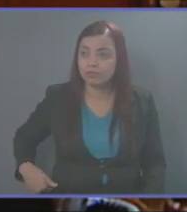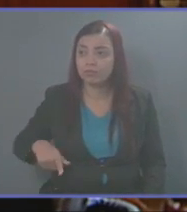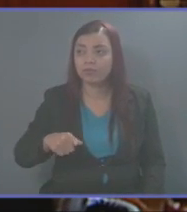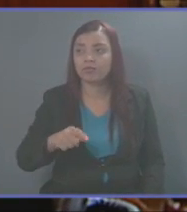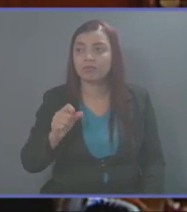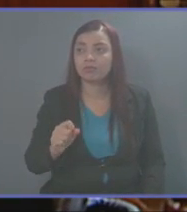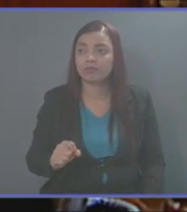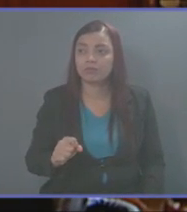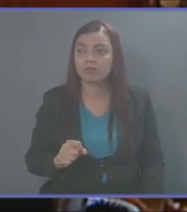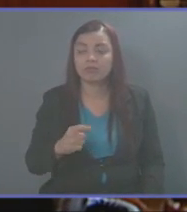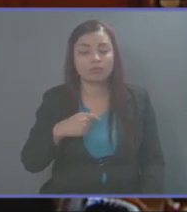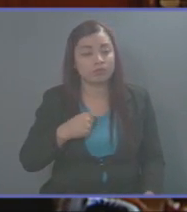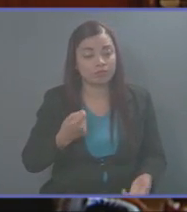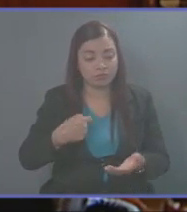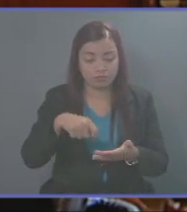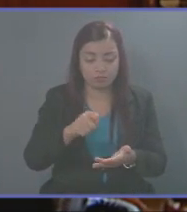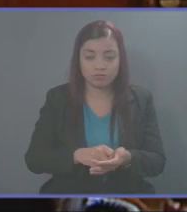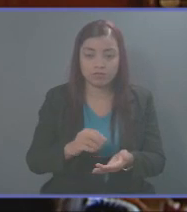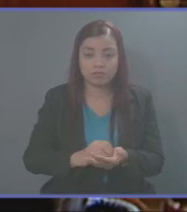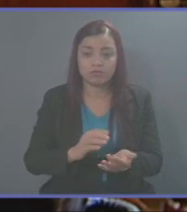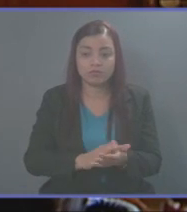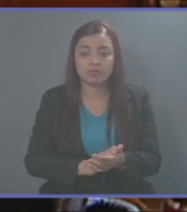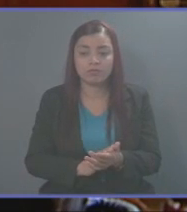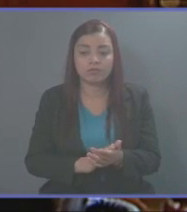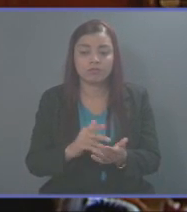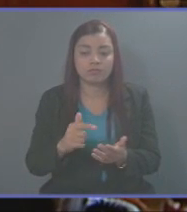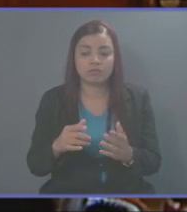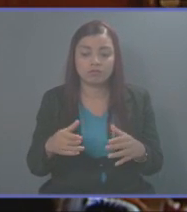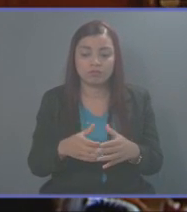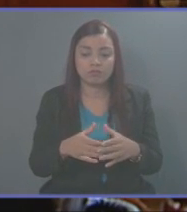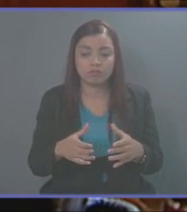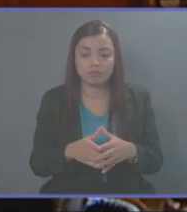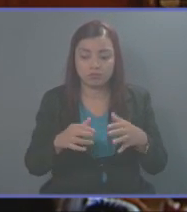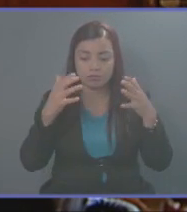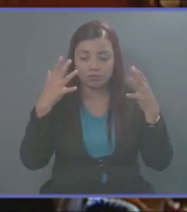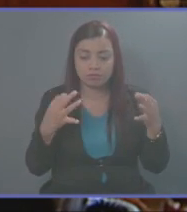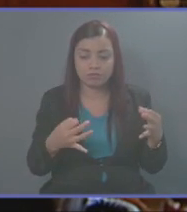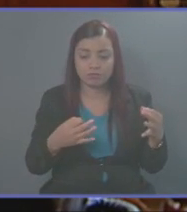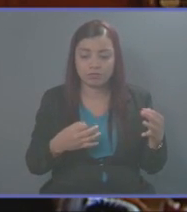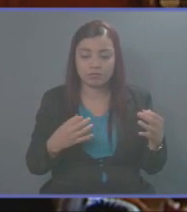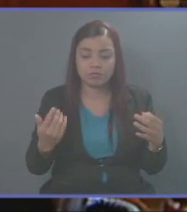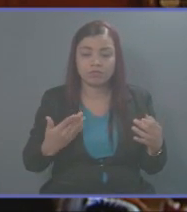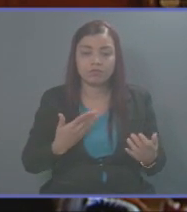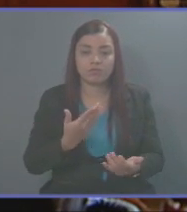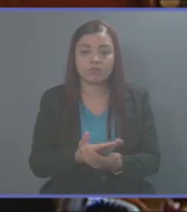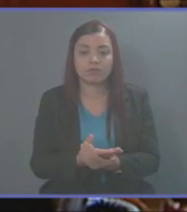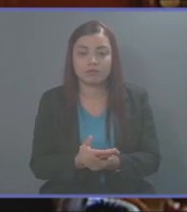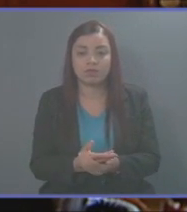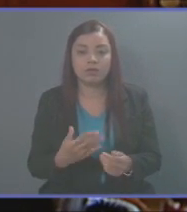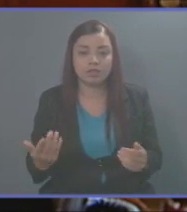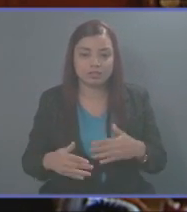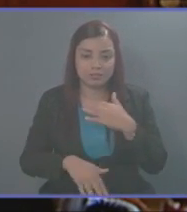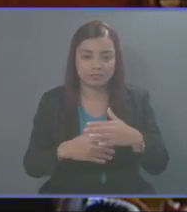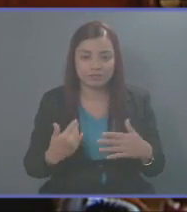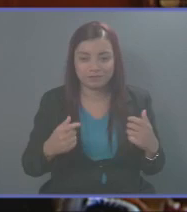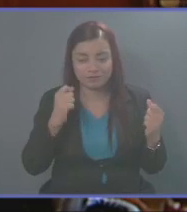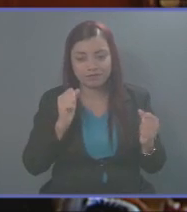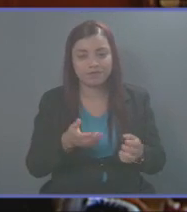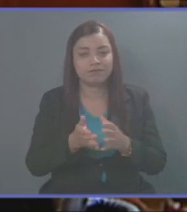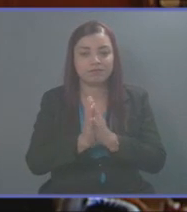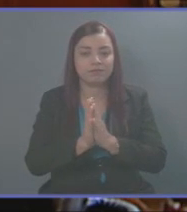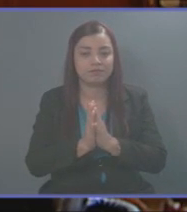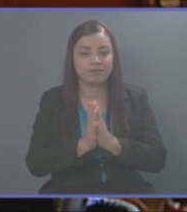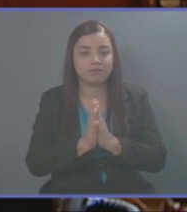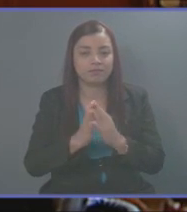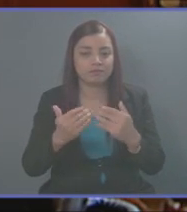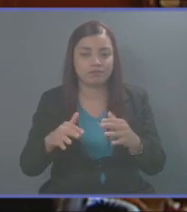que se me incorpore en el presente dictamen que está a punto de someterse a votación, y también pedirle a